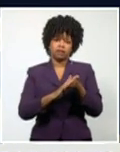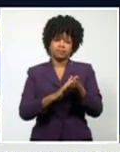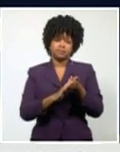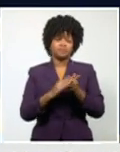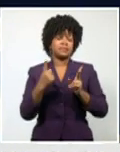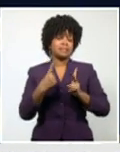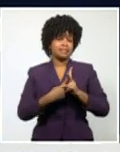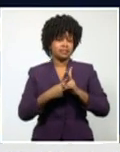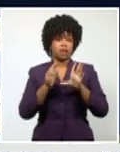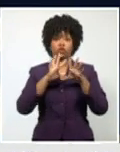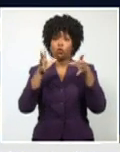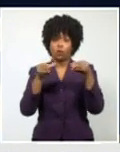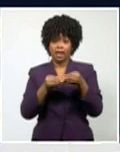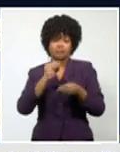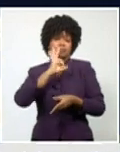se acumulan